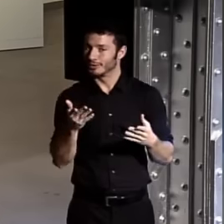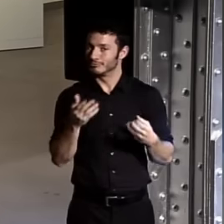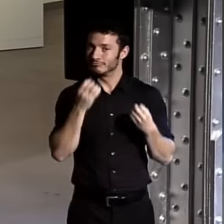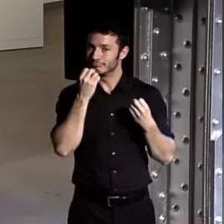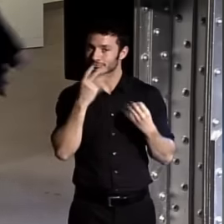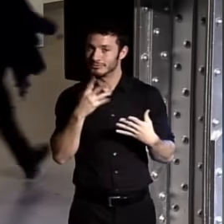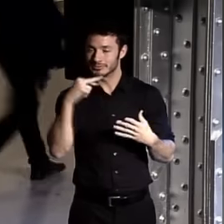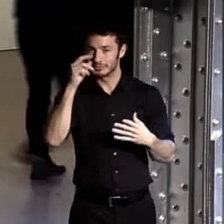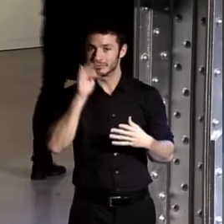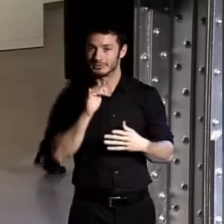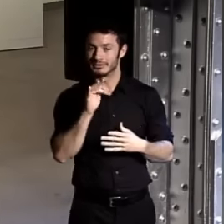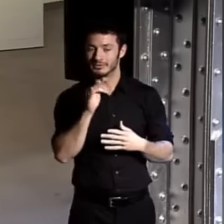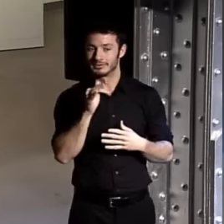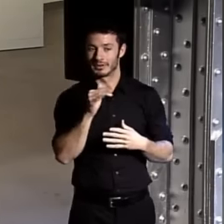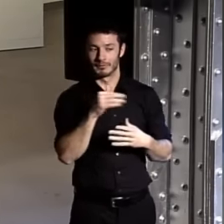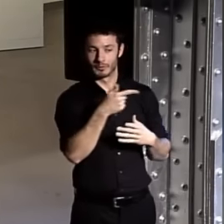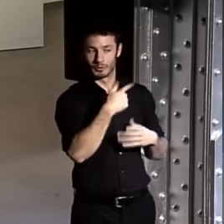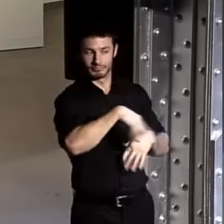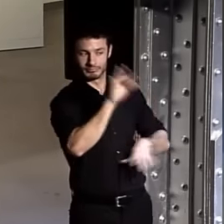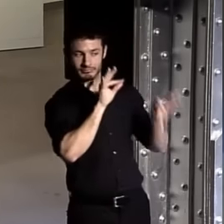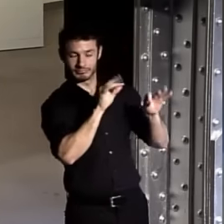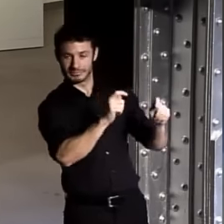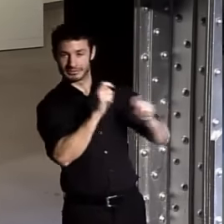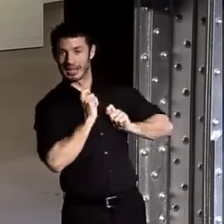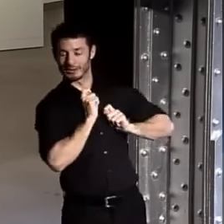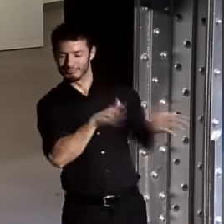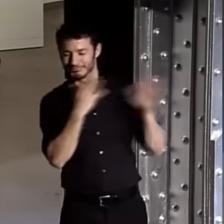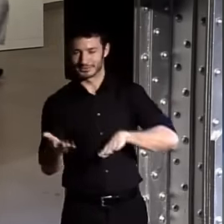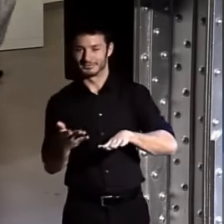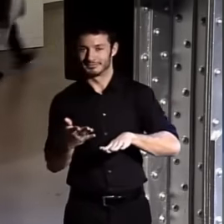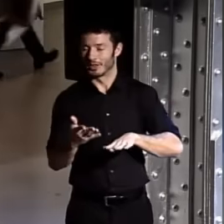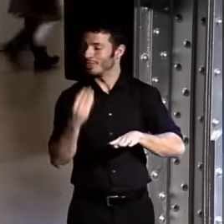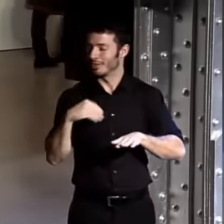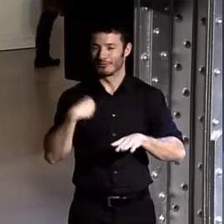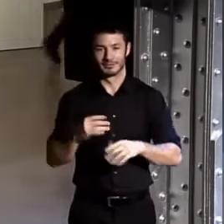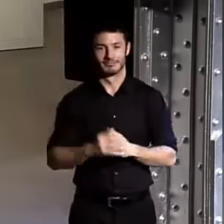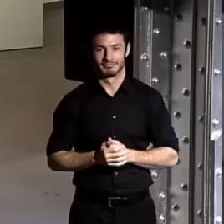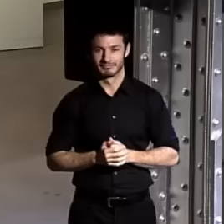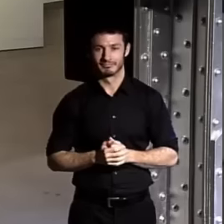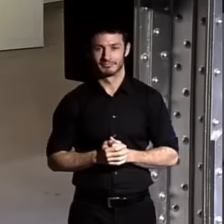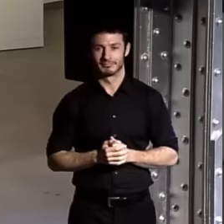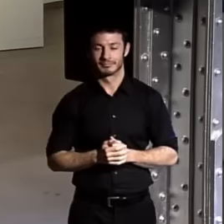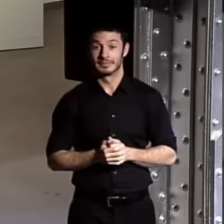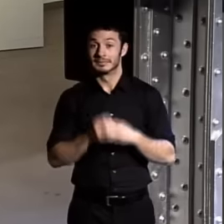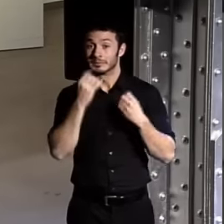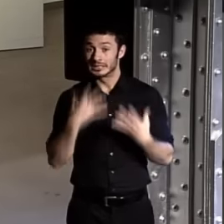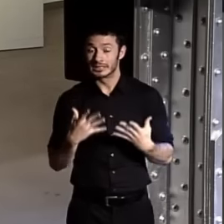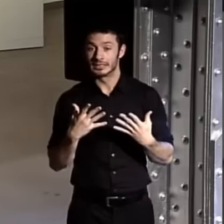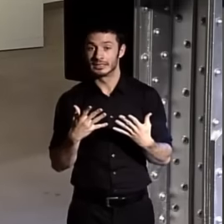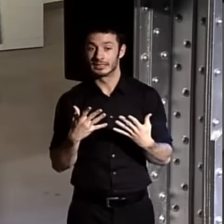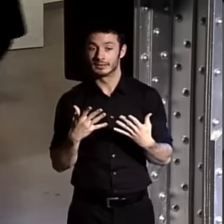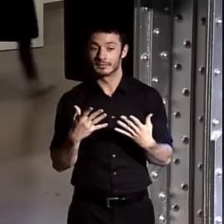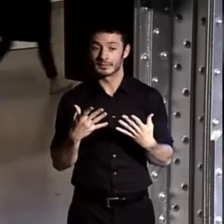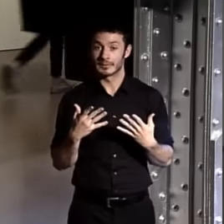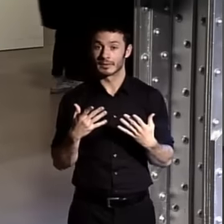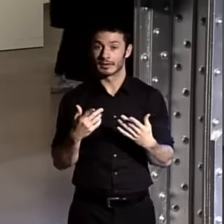de los que eso y y vamos he disfrutado un montón bueno decía Me he quedado ahí